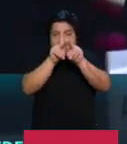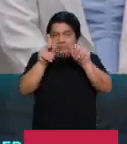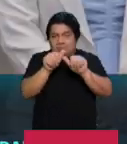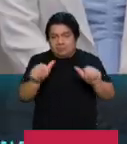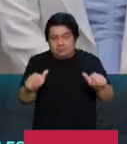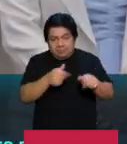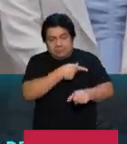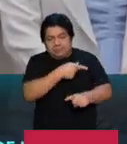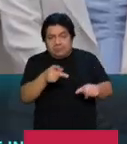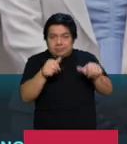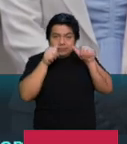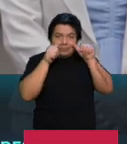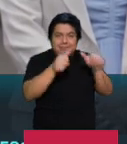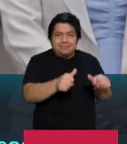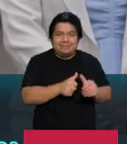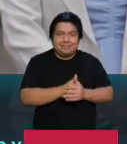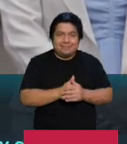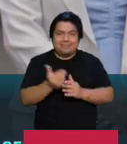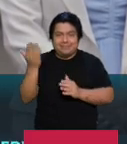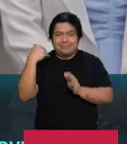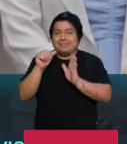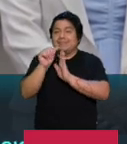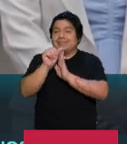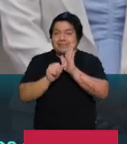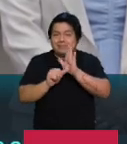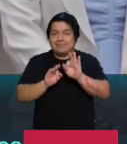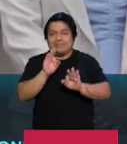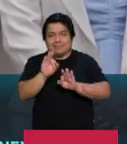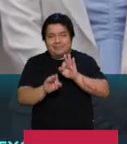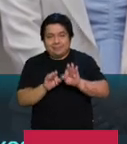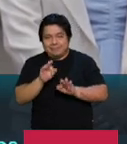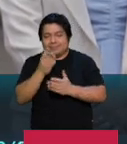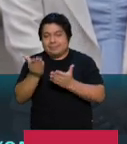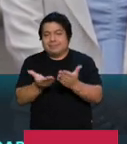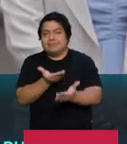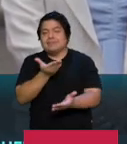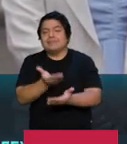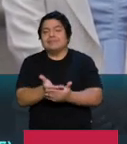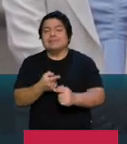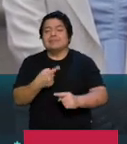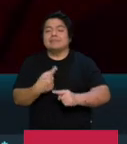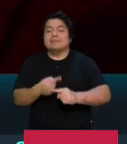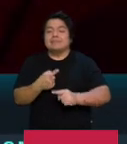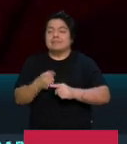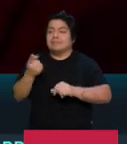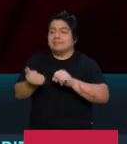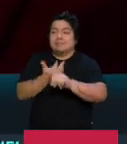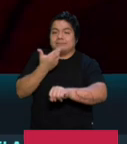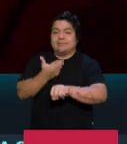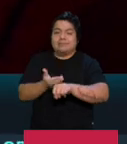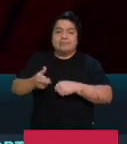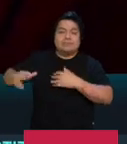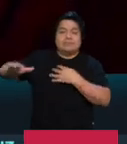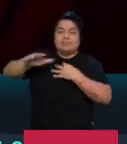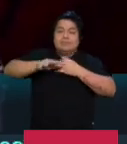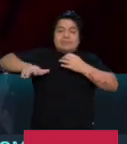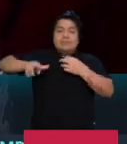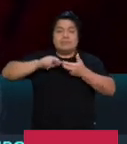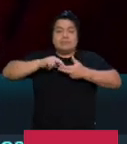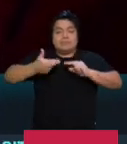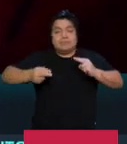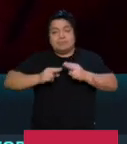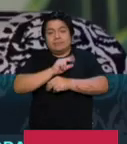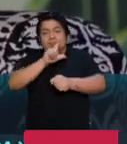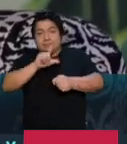los pobres. Recordó que hace unos meses tuvo la intención de proponer para el cargo a la titular de la Secretaría de Medio Ambiente y Recursos